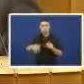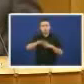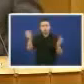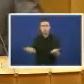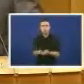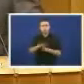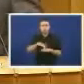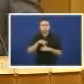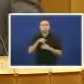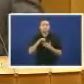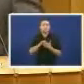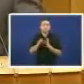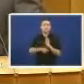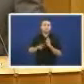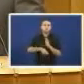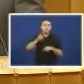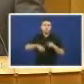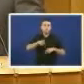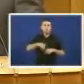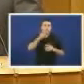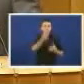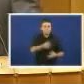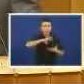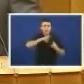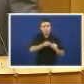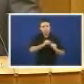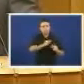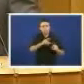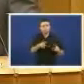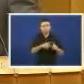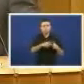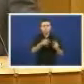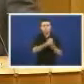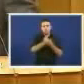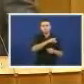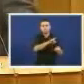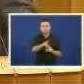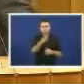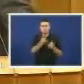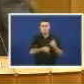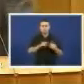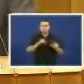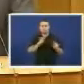distribuir en función da realidade demográfica social económica e territorial de cada comunidade